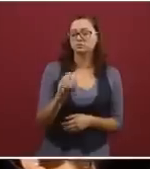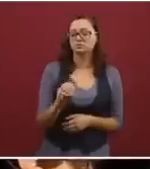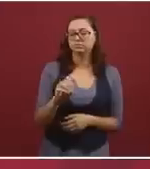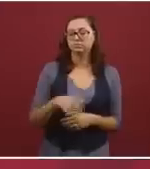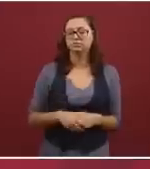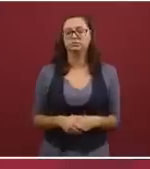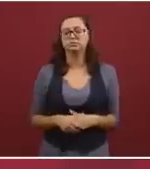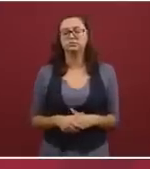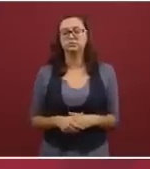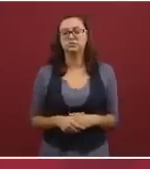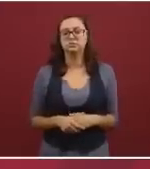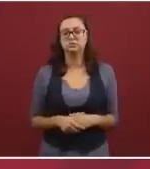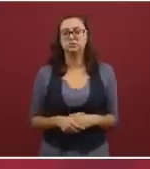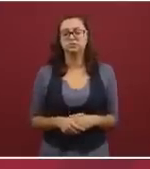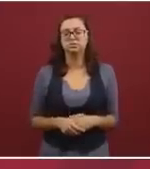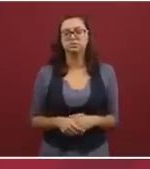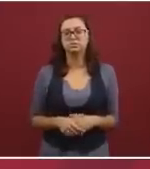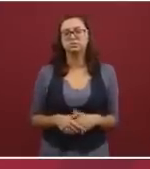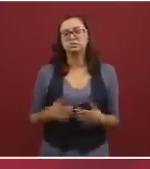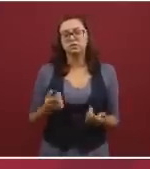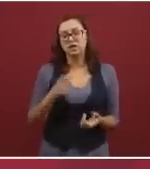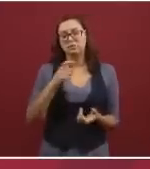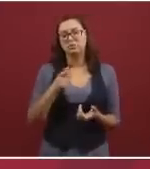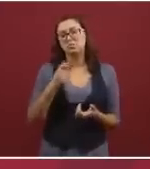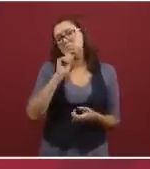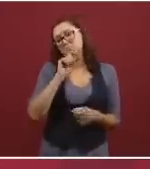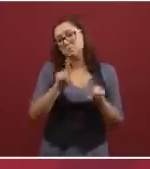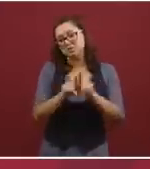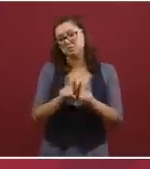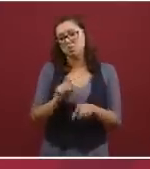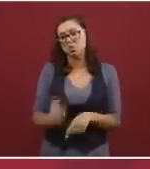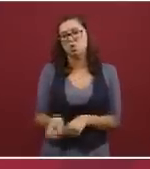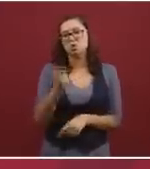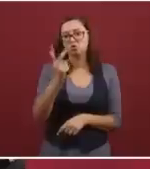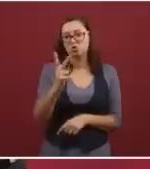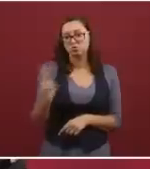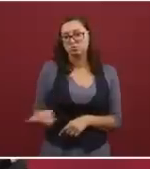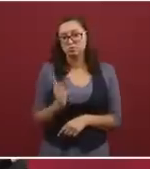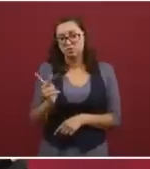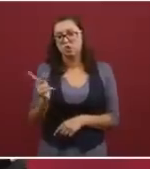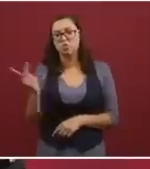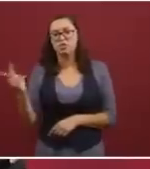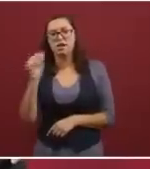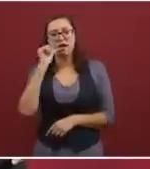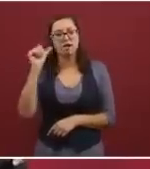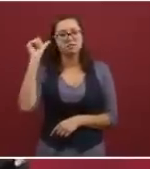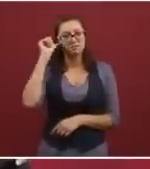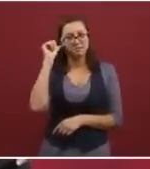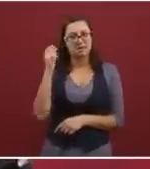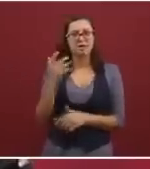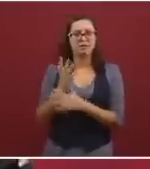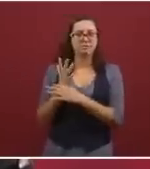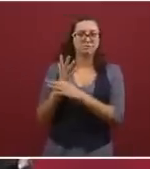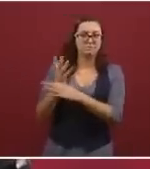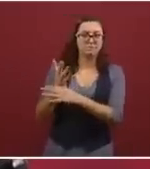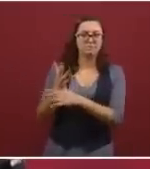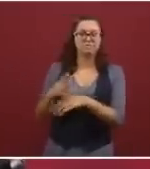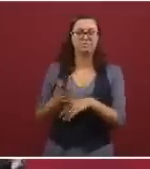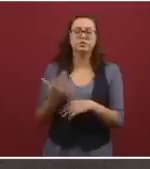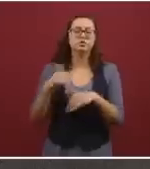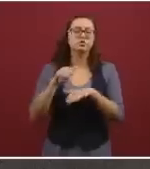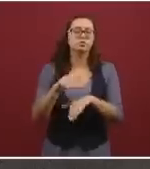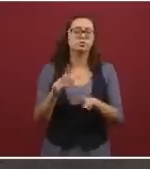para dar respuesta a dos preguntas más que se hicieron ayer sobre las